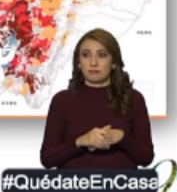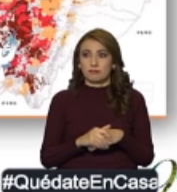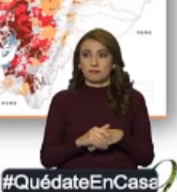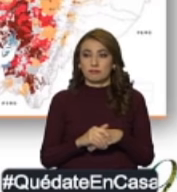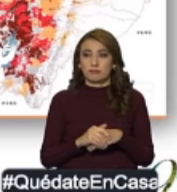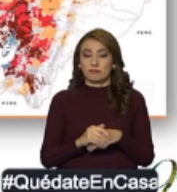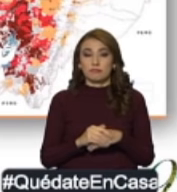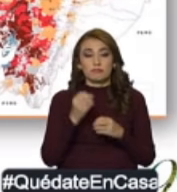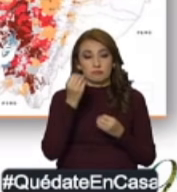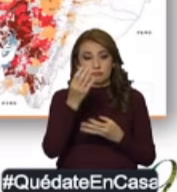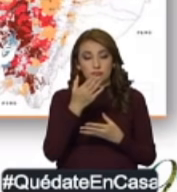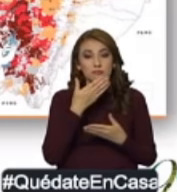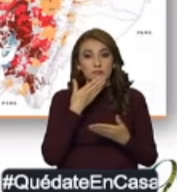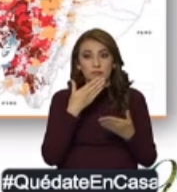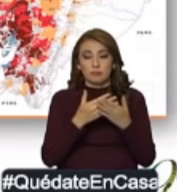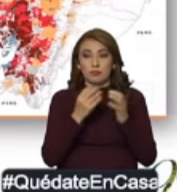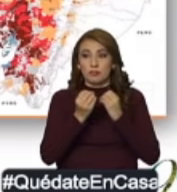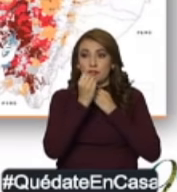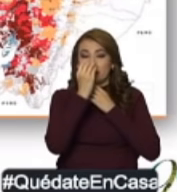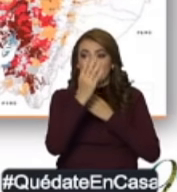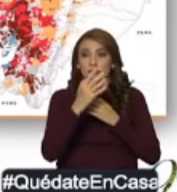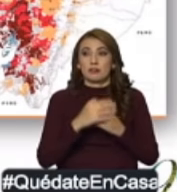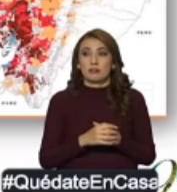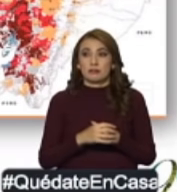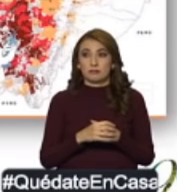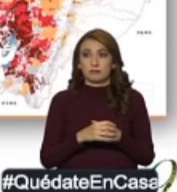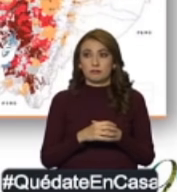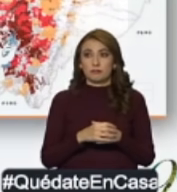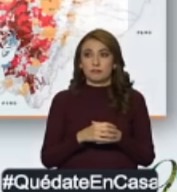Por favor, para que le den la palabra.